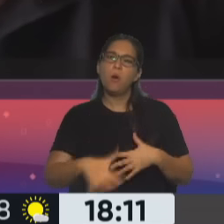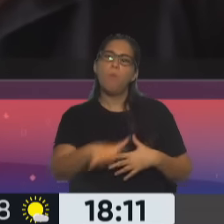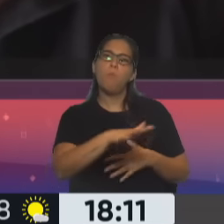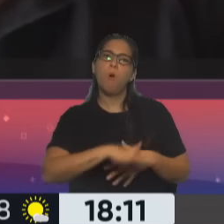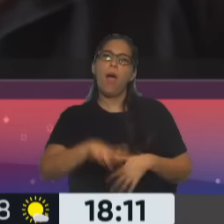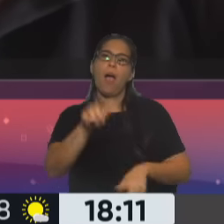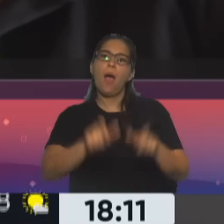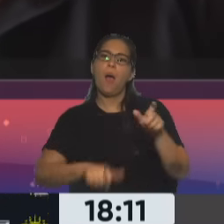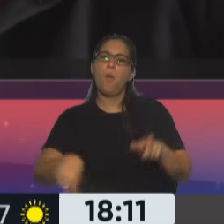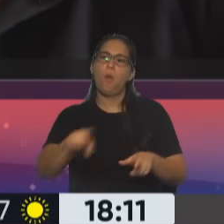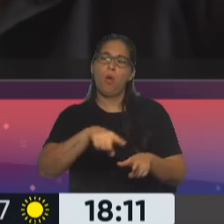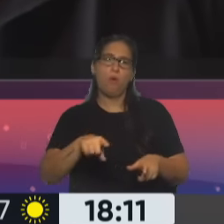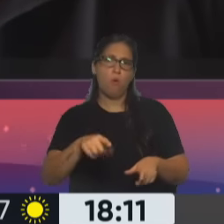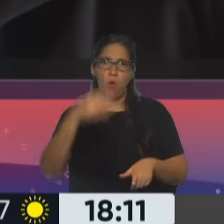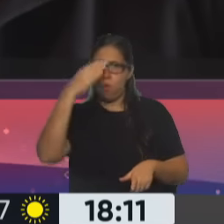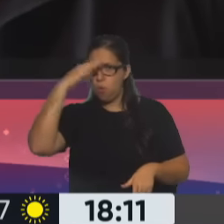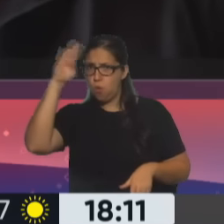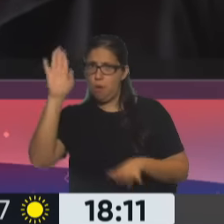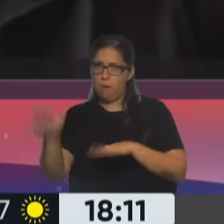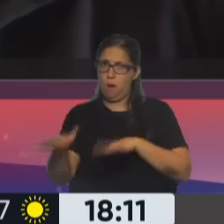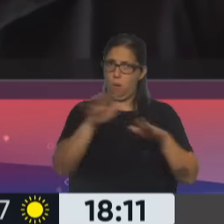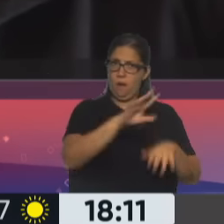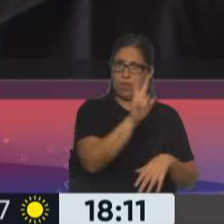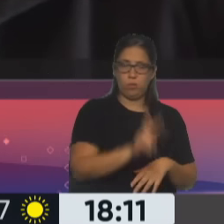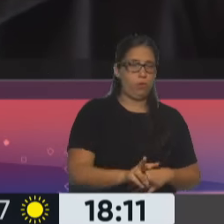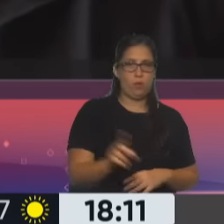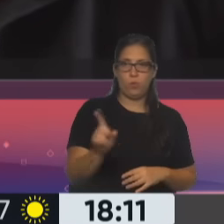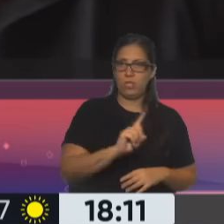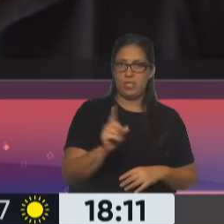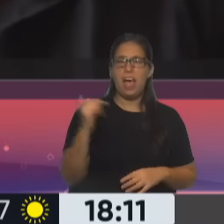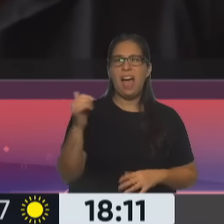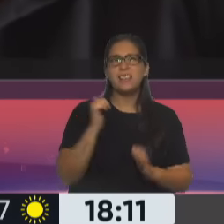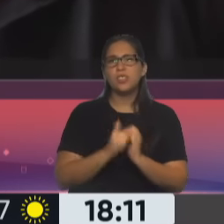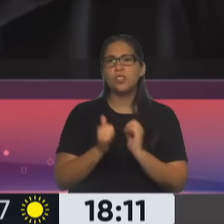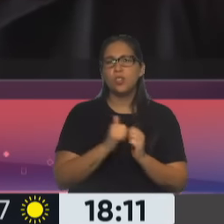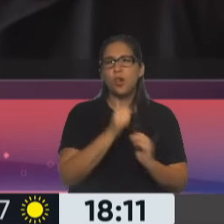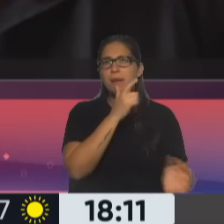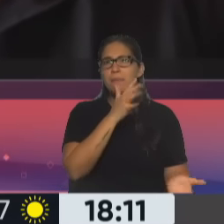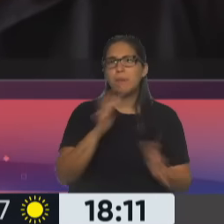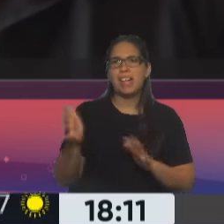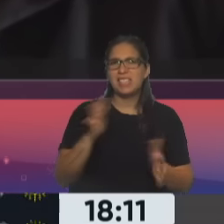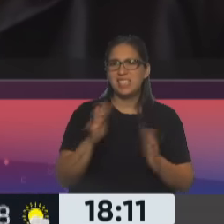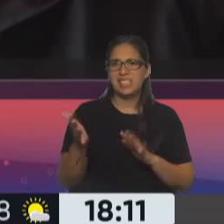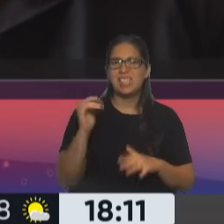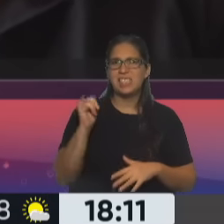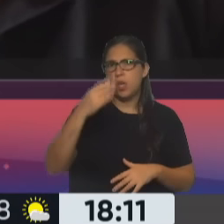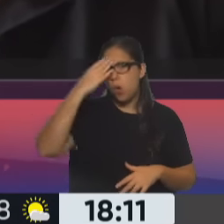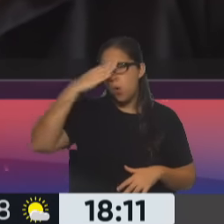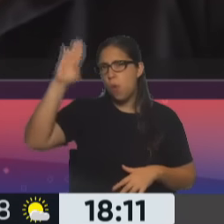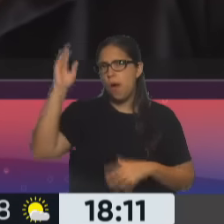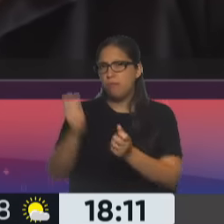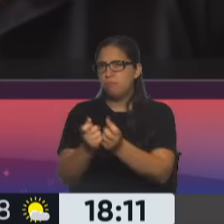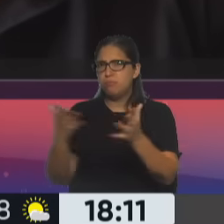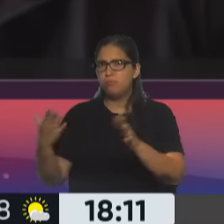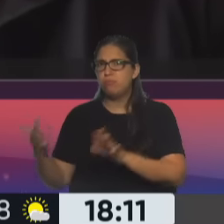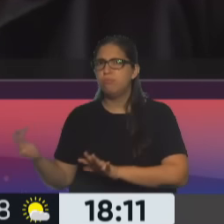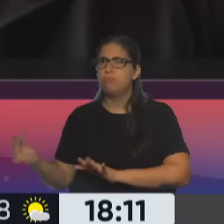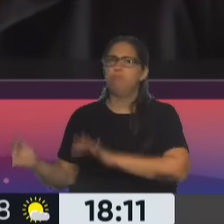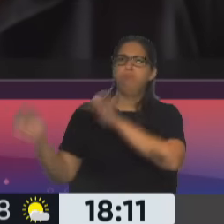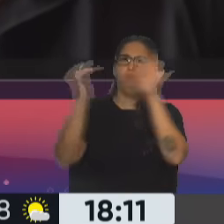digo, sí. Cuba no es Venezuela, hay una historia compartida, si se quiere, la enorme cantidad de cubanos que se han ido a los Estados